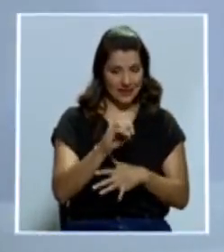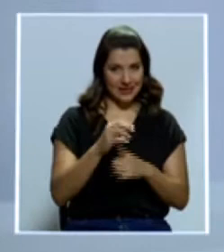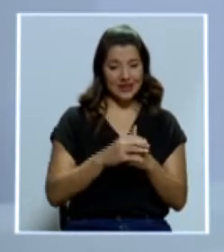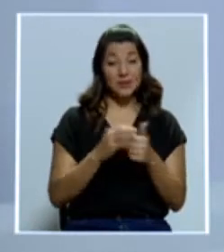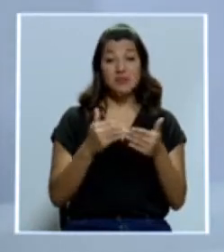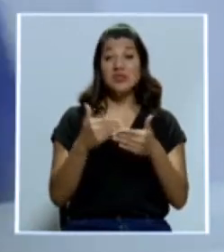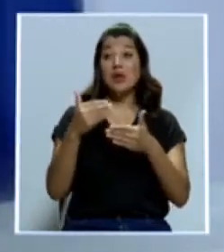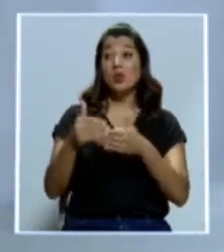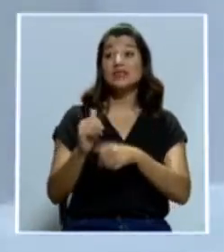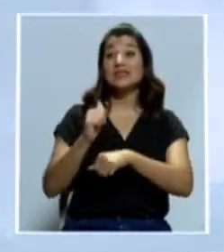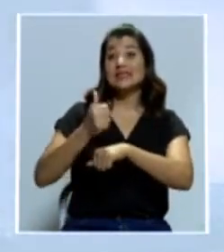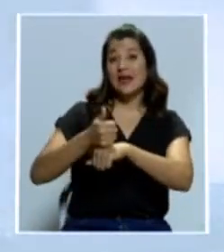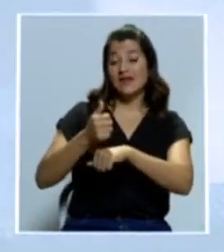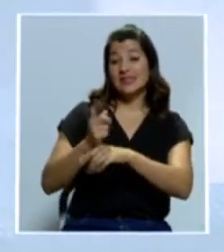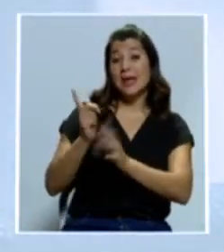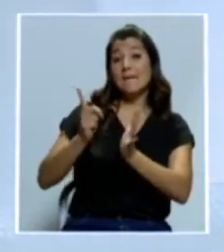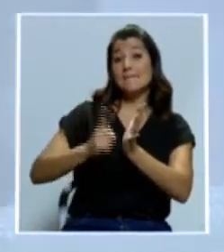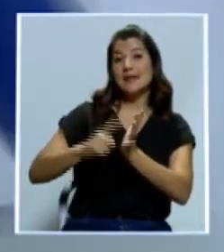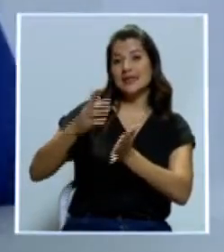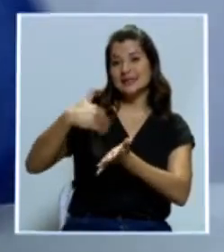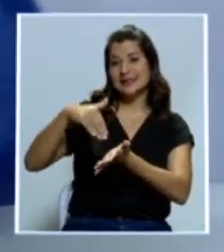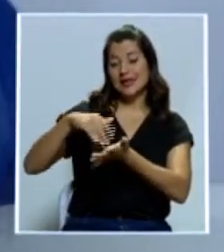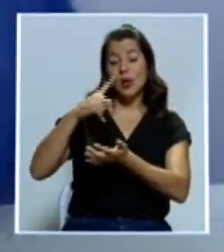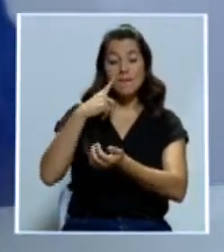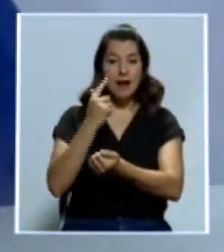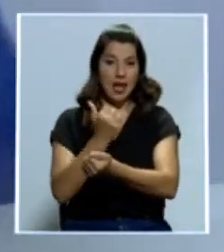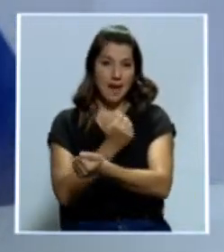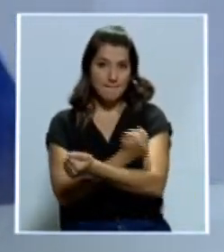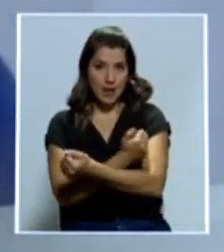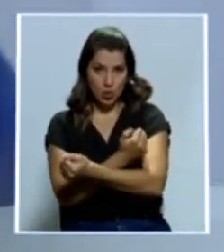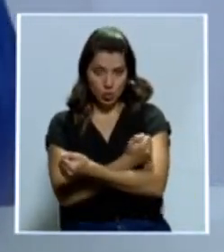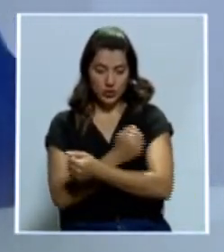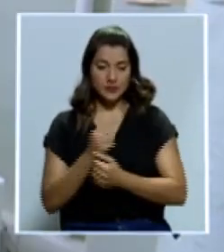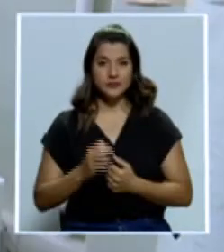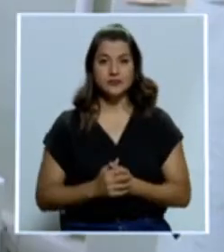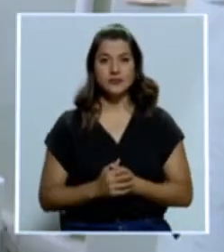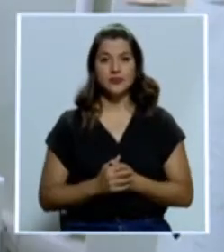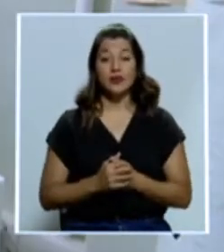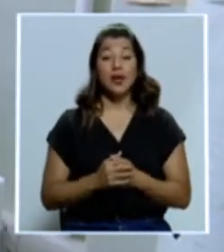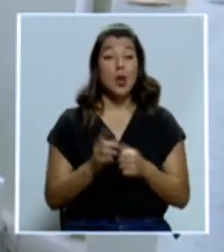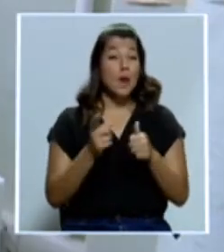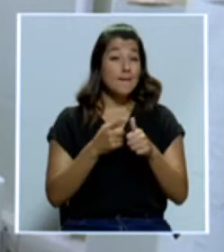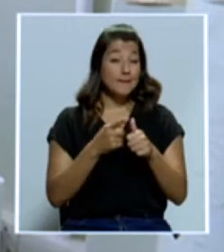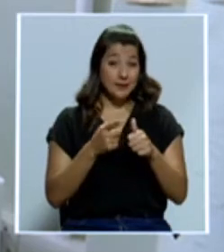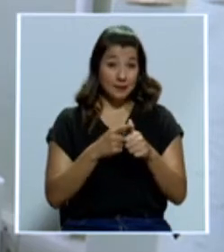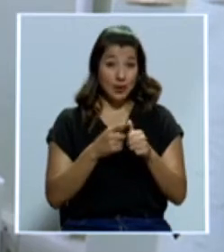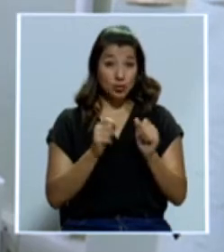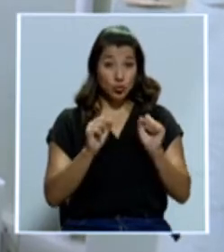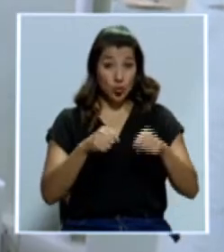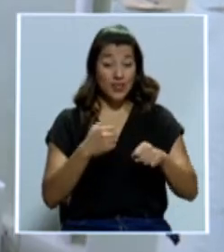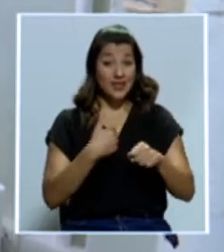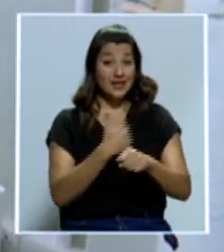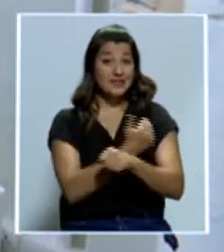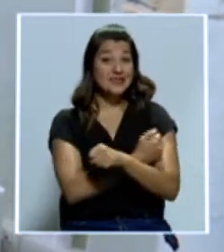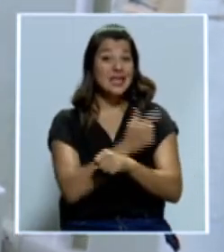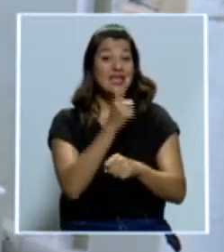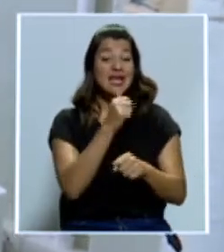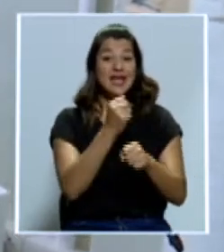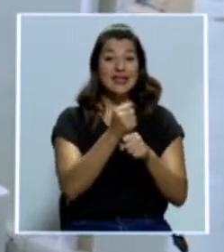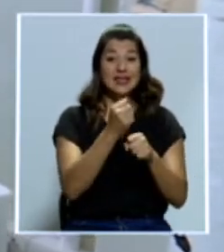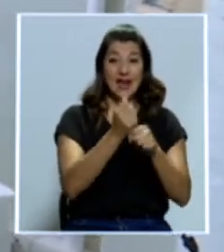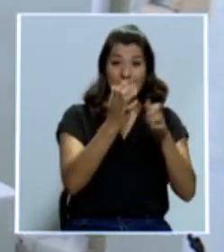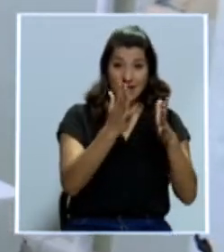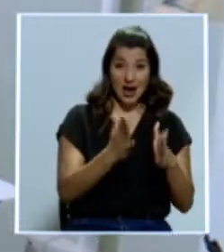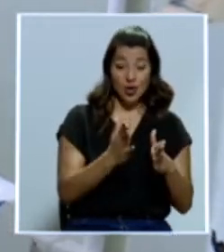se establecerán 1,000 centros de vacunación desde ambulatorios a polideportivos. Los primeros en ser vacunados serán los residentes y trabajadores